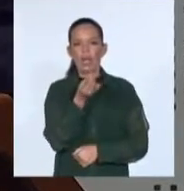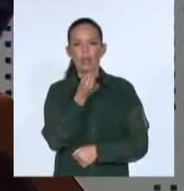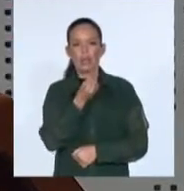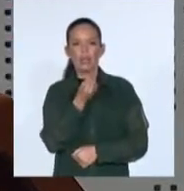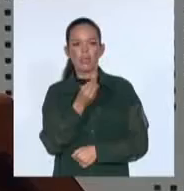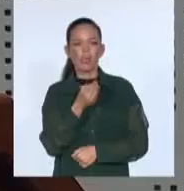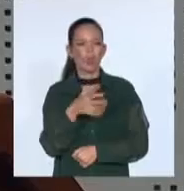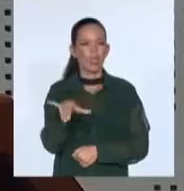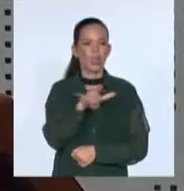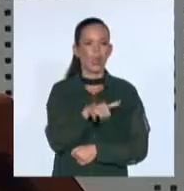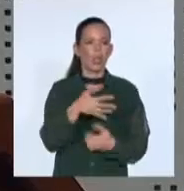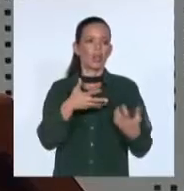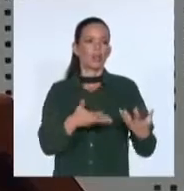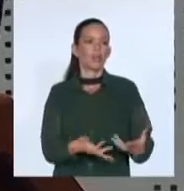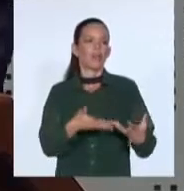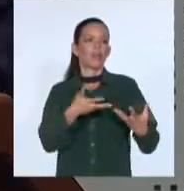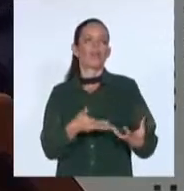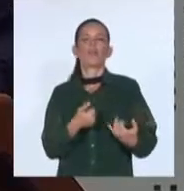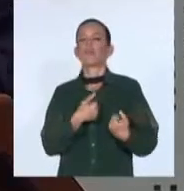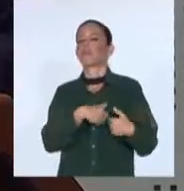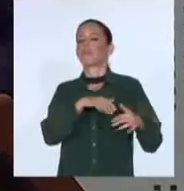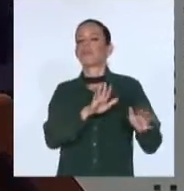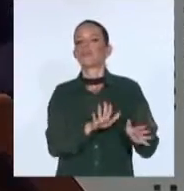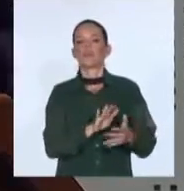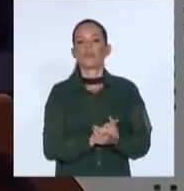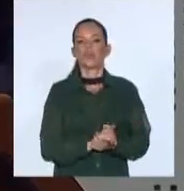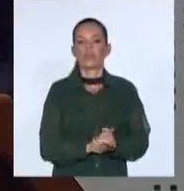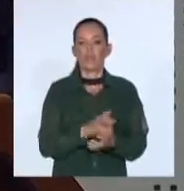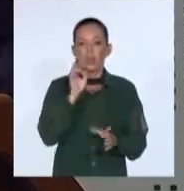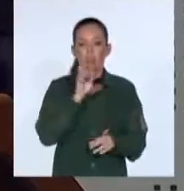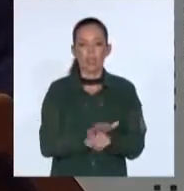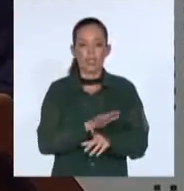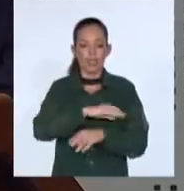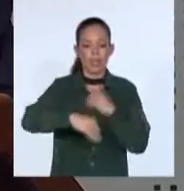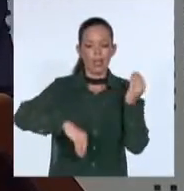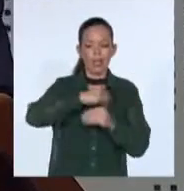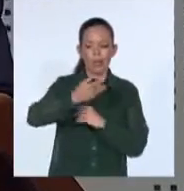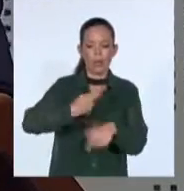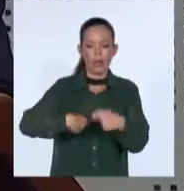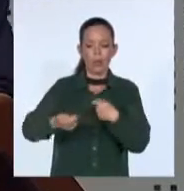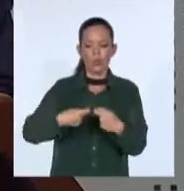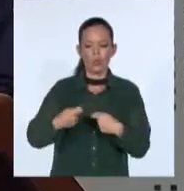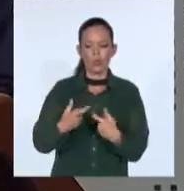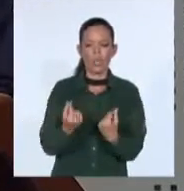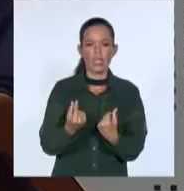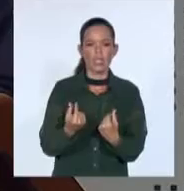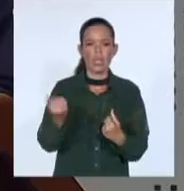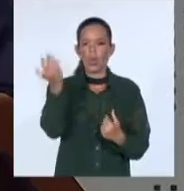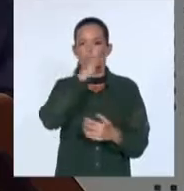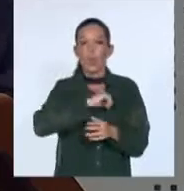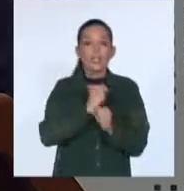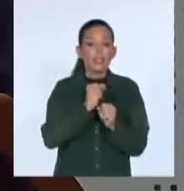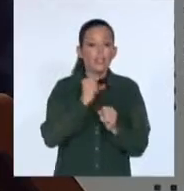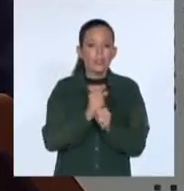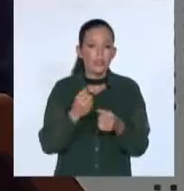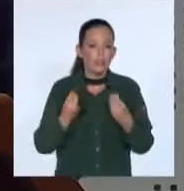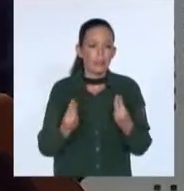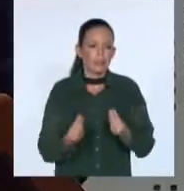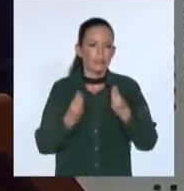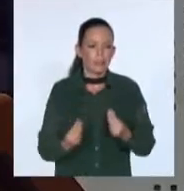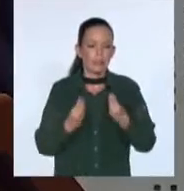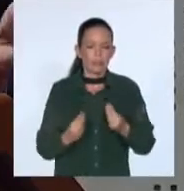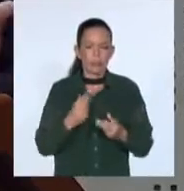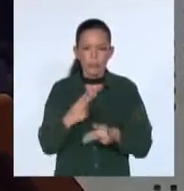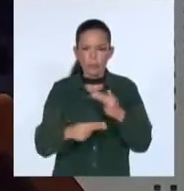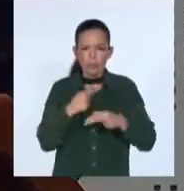y empiezan a ser objeto de utilización financiera y de especulación financiera y nada hace. Mientras la FAO me